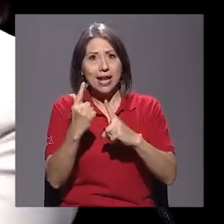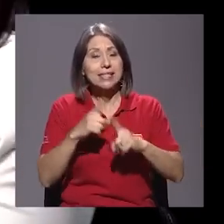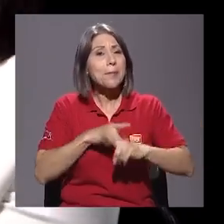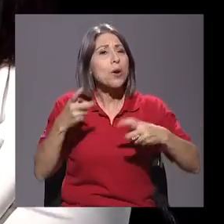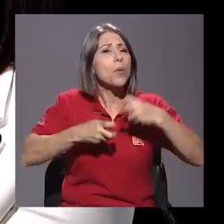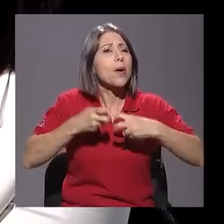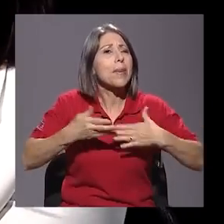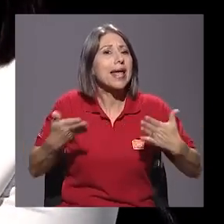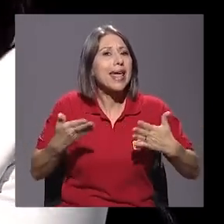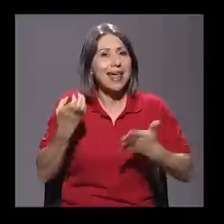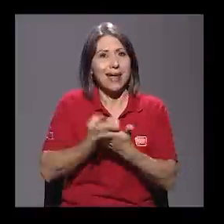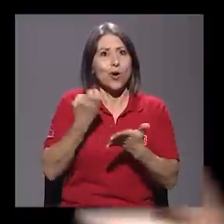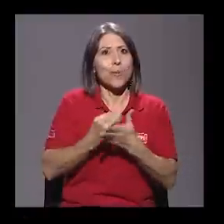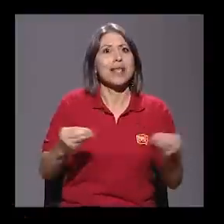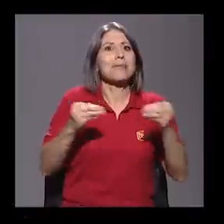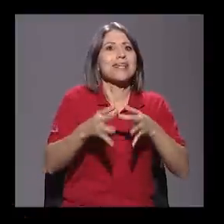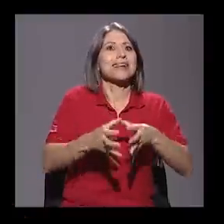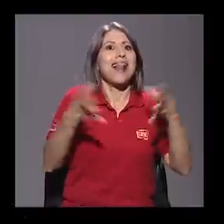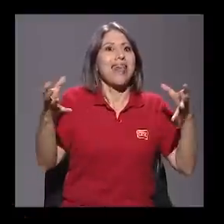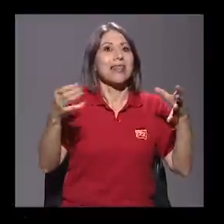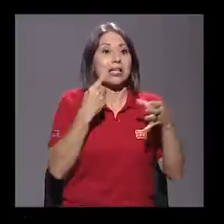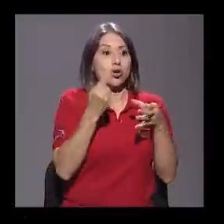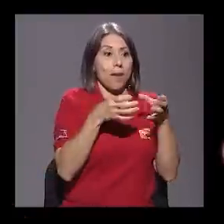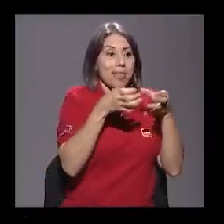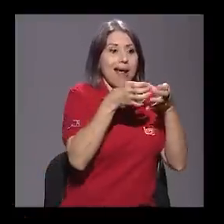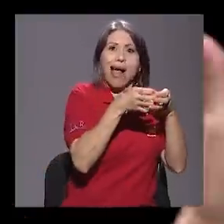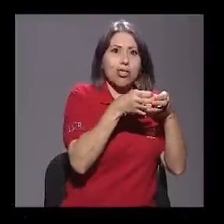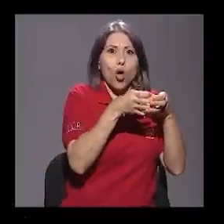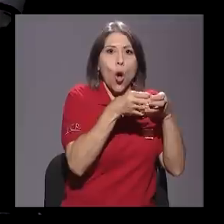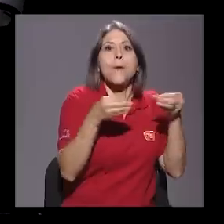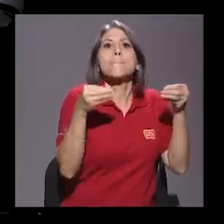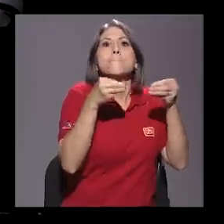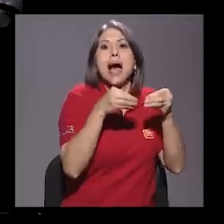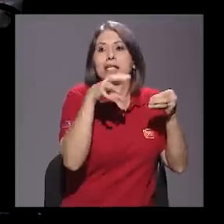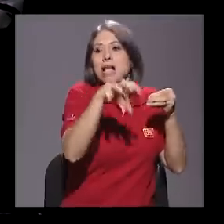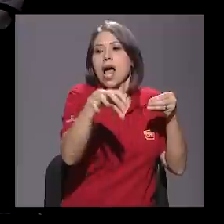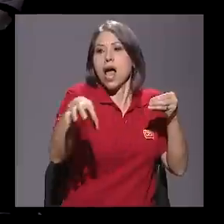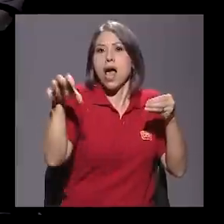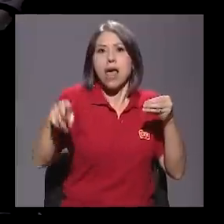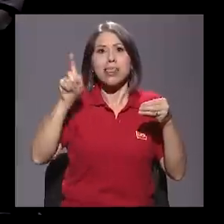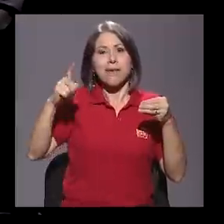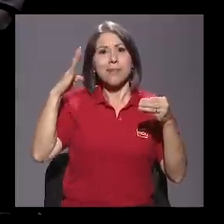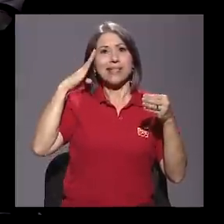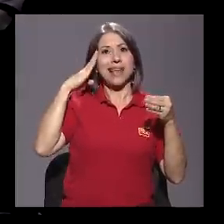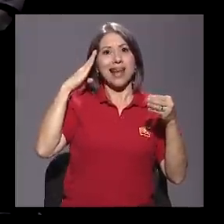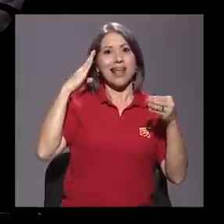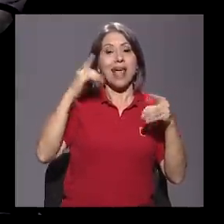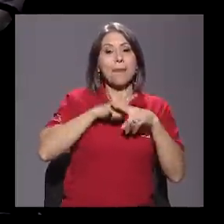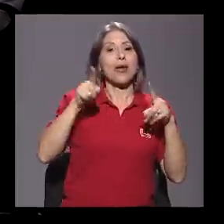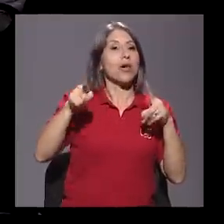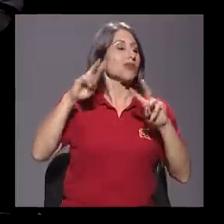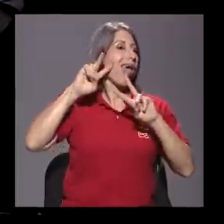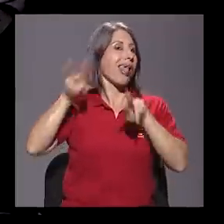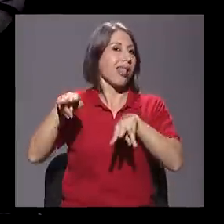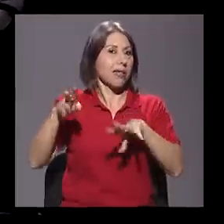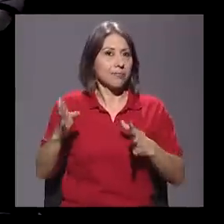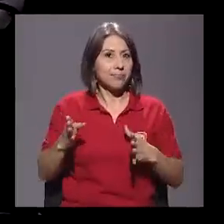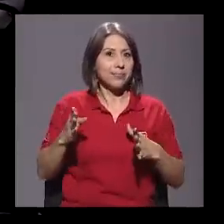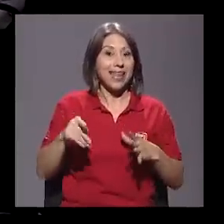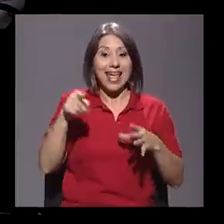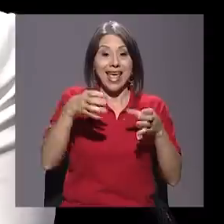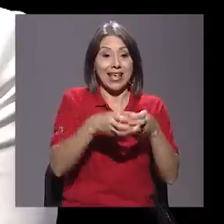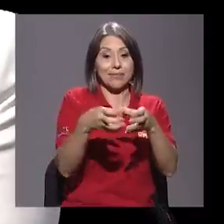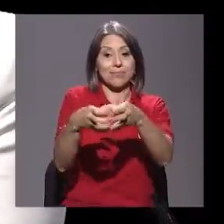es que la economía es mucho más grande, ¿verdad? Hay muchos más actores por los que también habría que pensar como Estado, eso se ha descuidado. Y dentro de esos